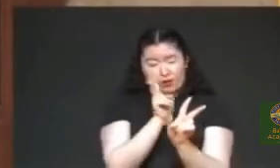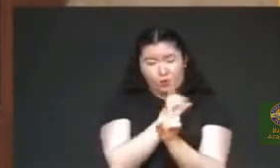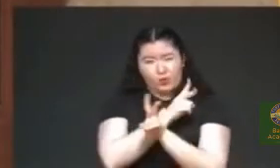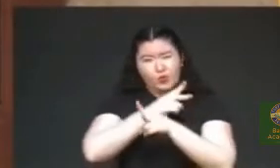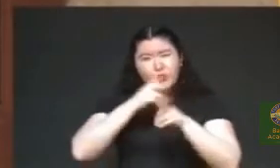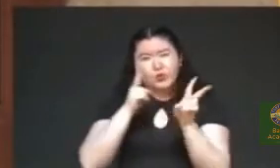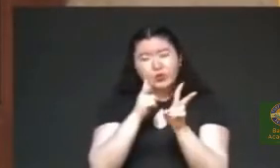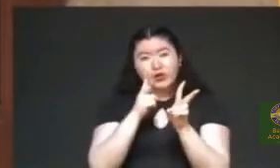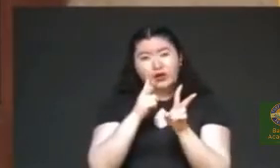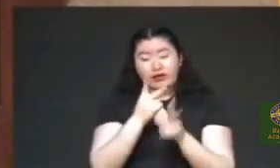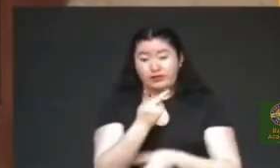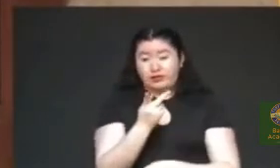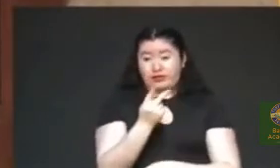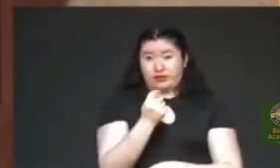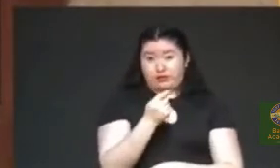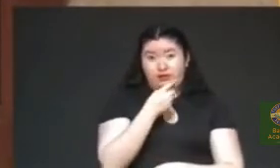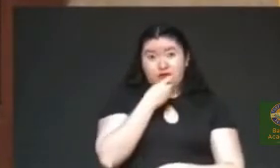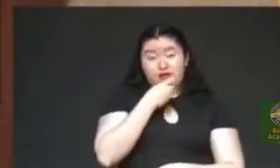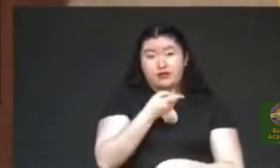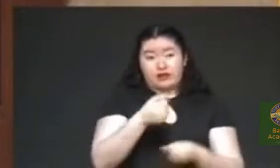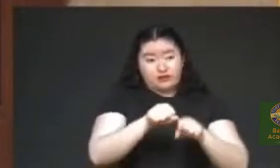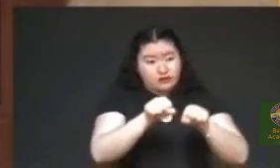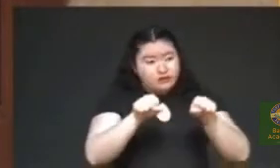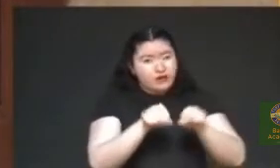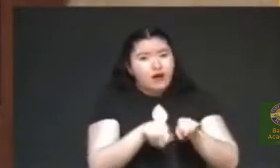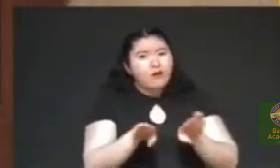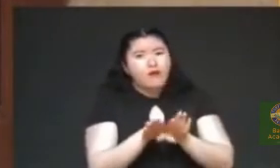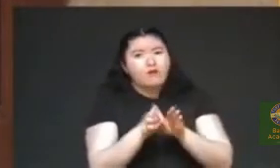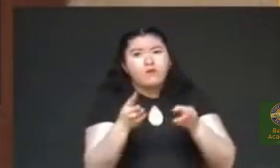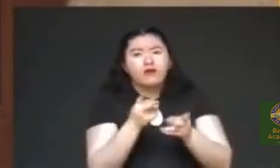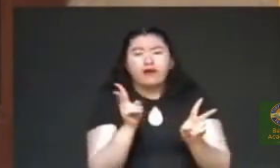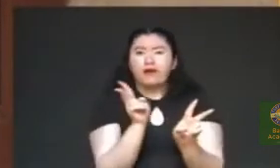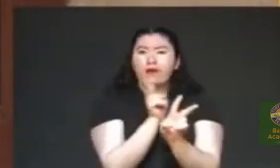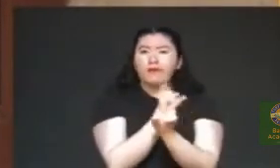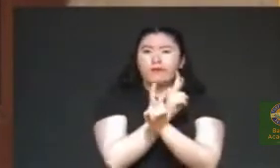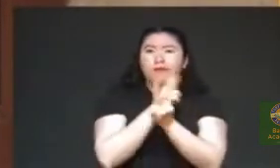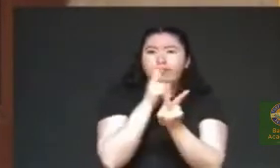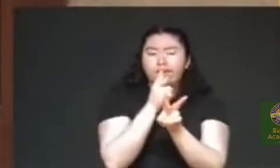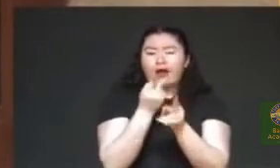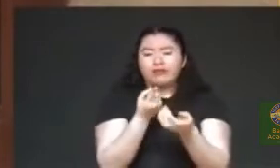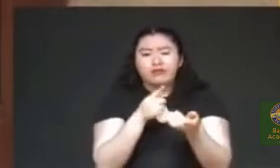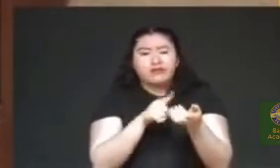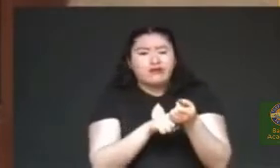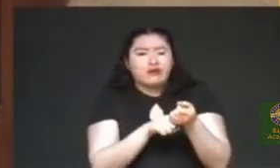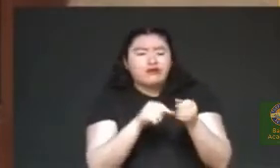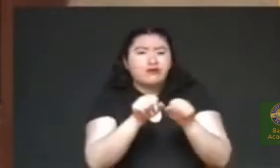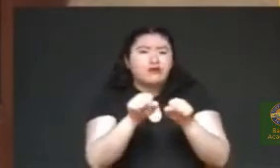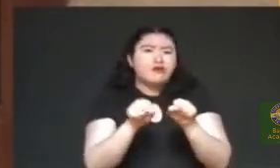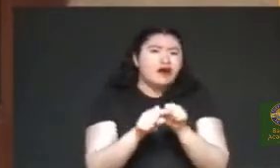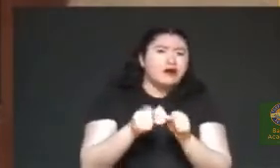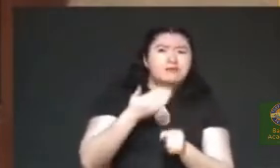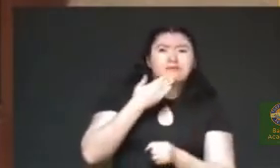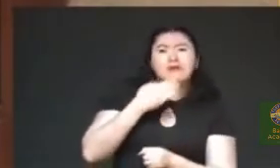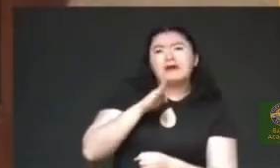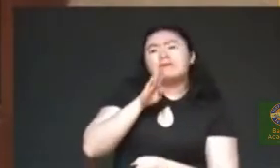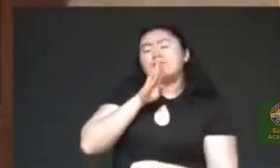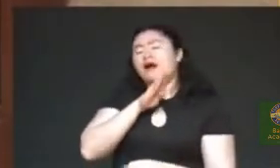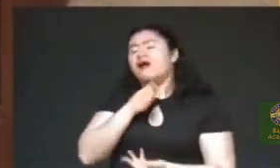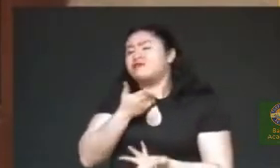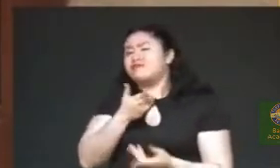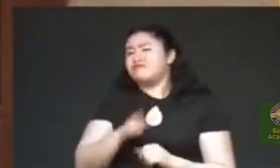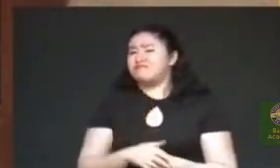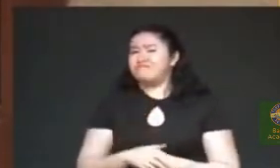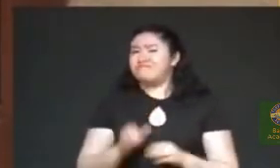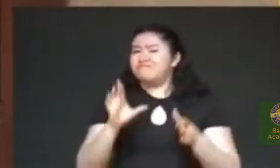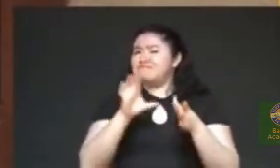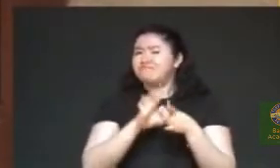se ha estado hablando mucho de la ventilación de los salones, que si es adecuada, que si no es adecuada. ¿Qué nos pueden comentar de este tema por principio de cuentas,